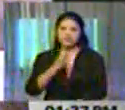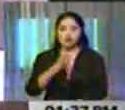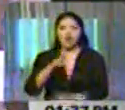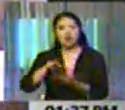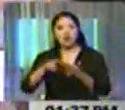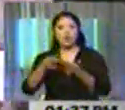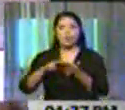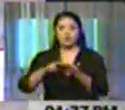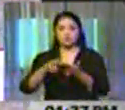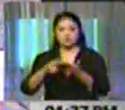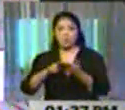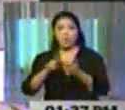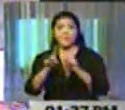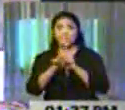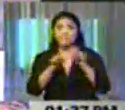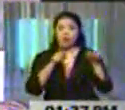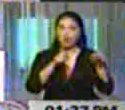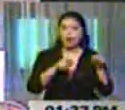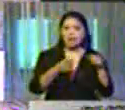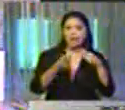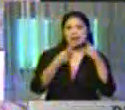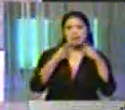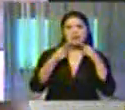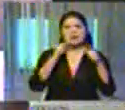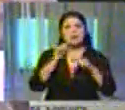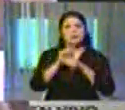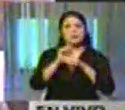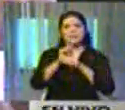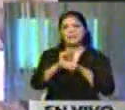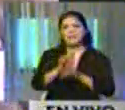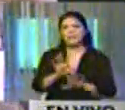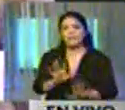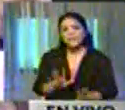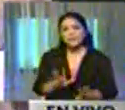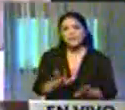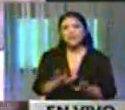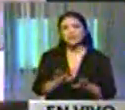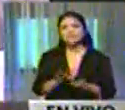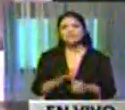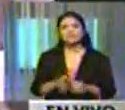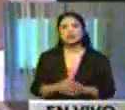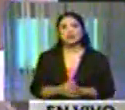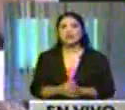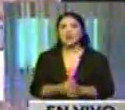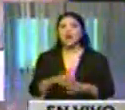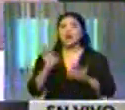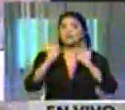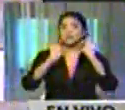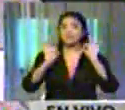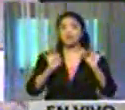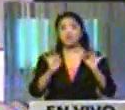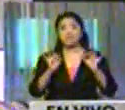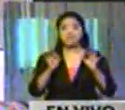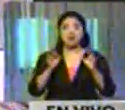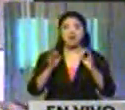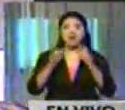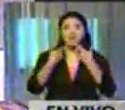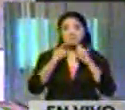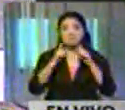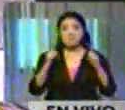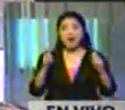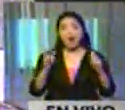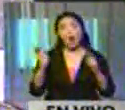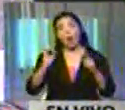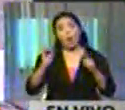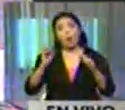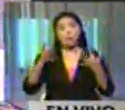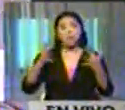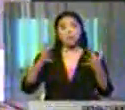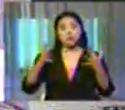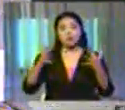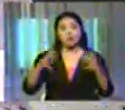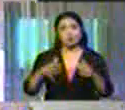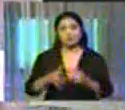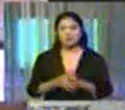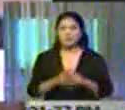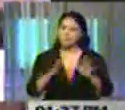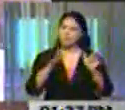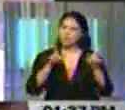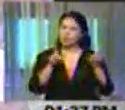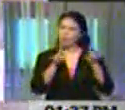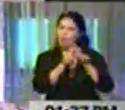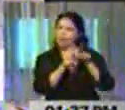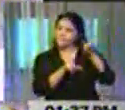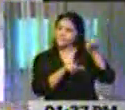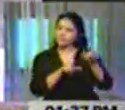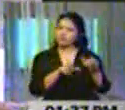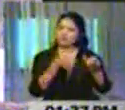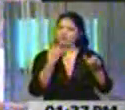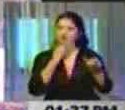pero como él expresó, presa de los manierismos verbales y de los manierismos motores, se parece mucho a una